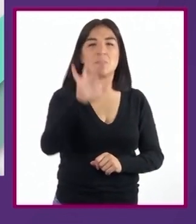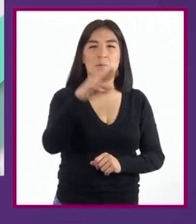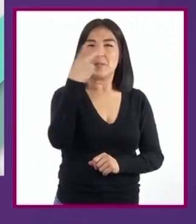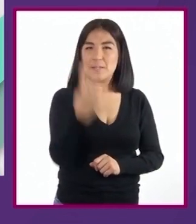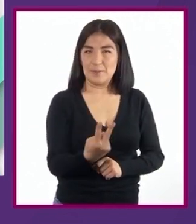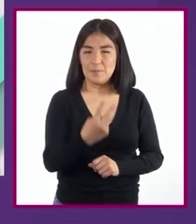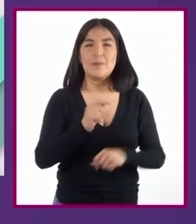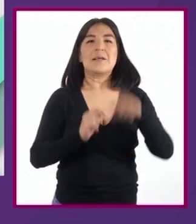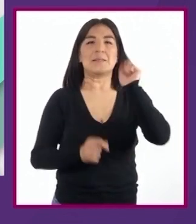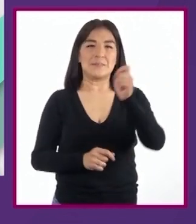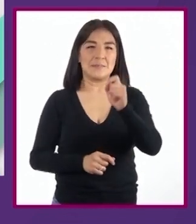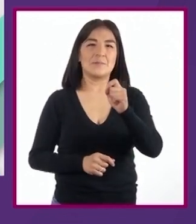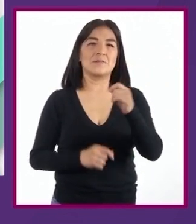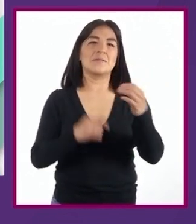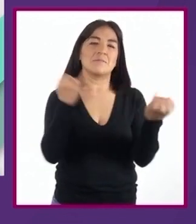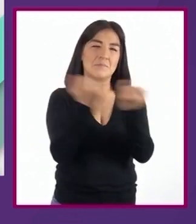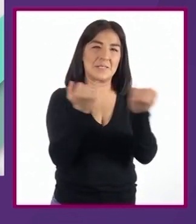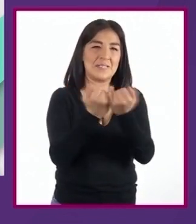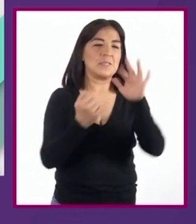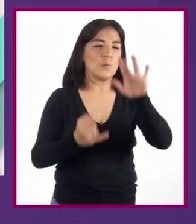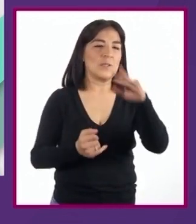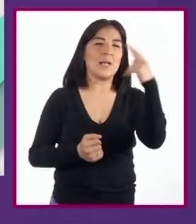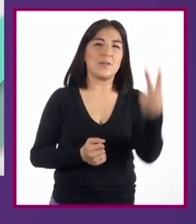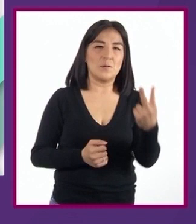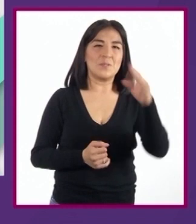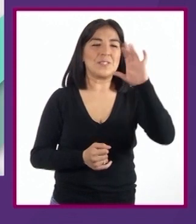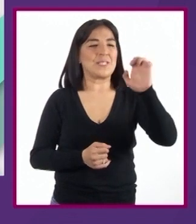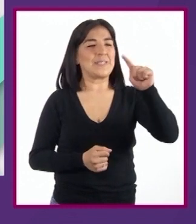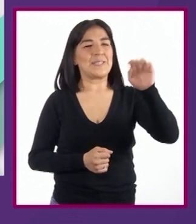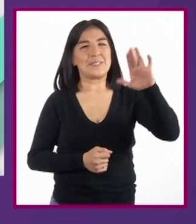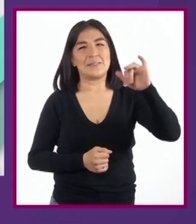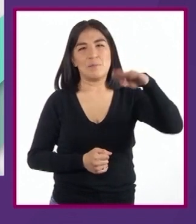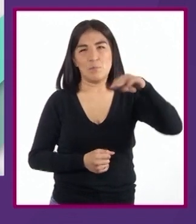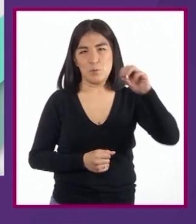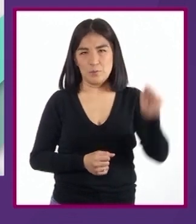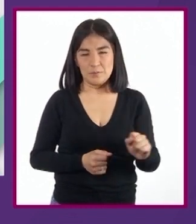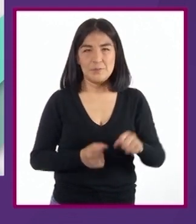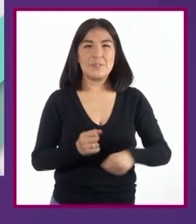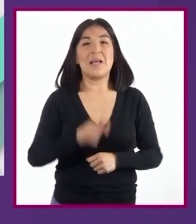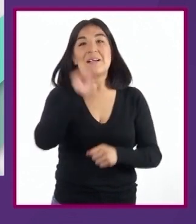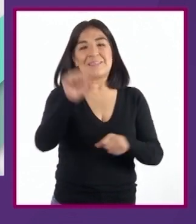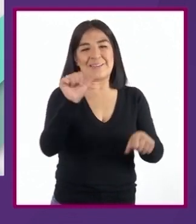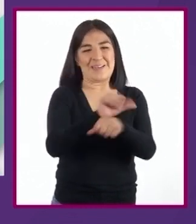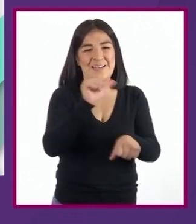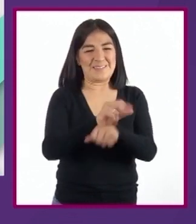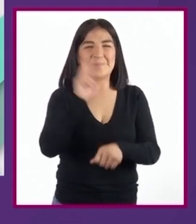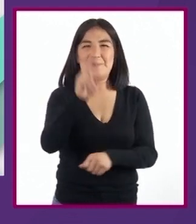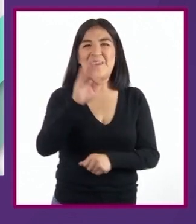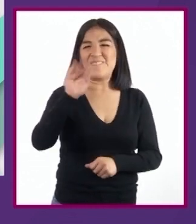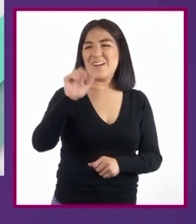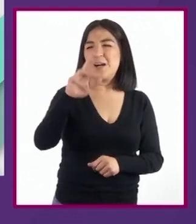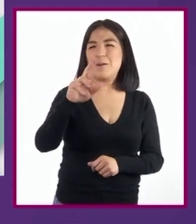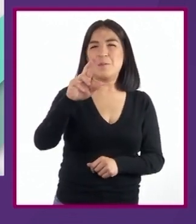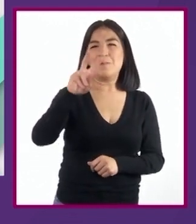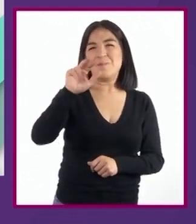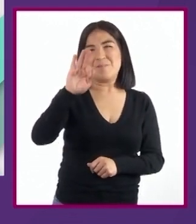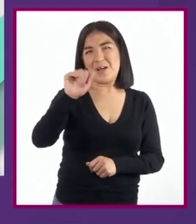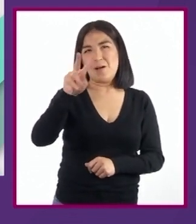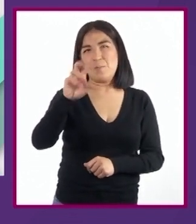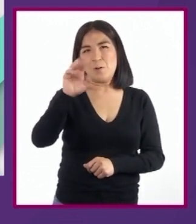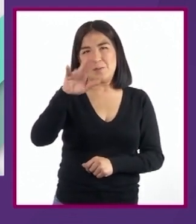es igual a 52 centésimos. En el caso del auto Favorit, para el que nos proporcionaron como